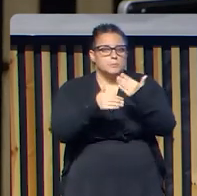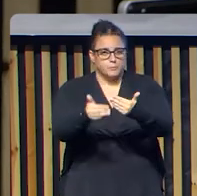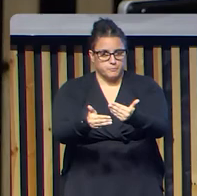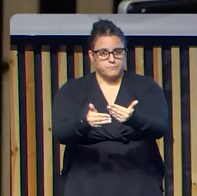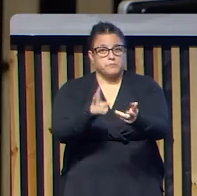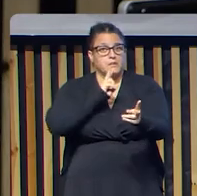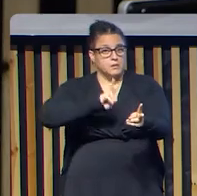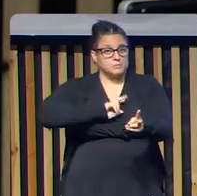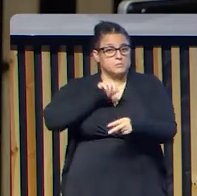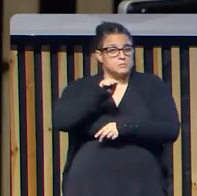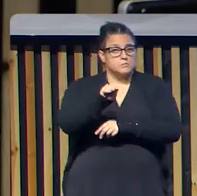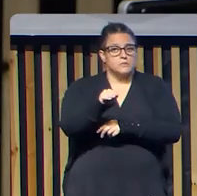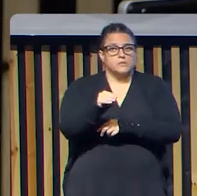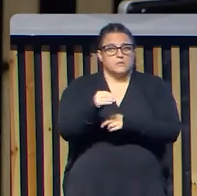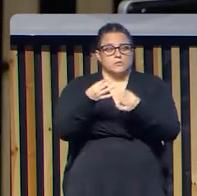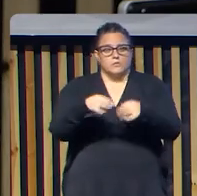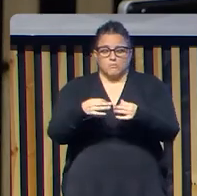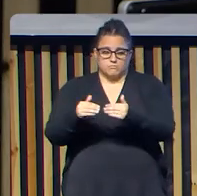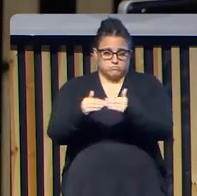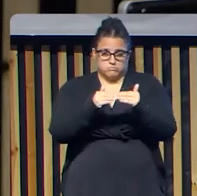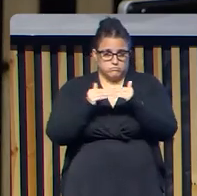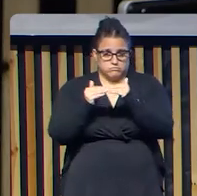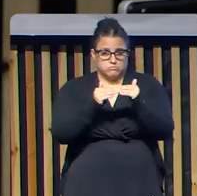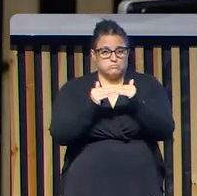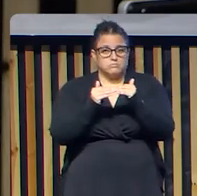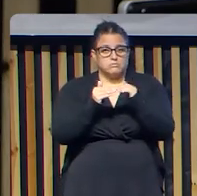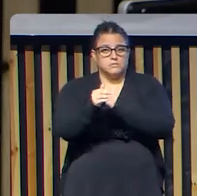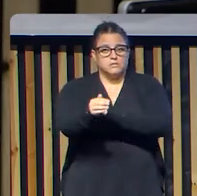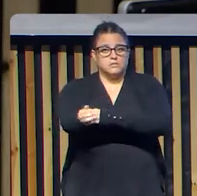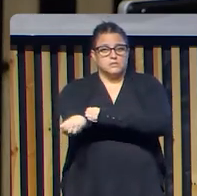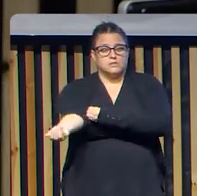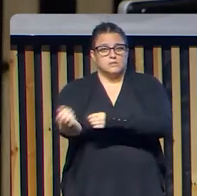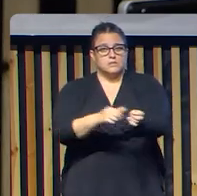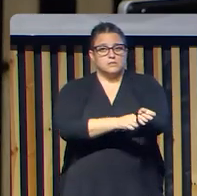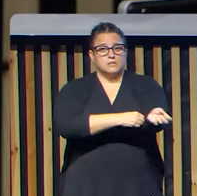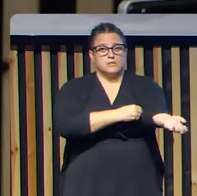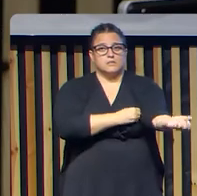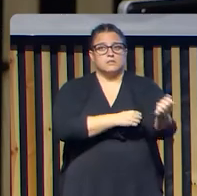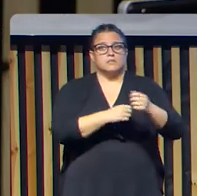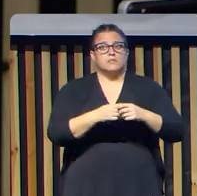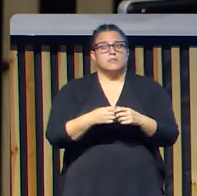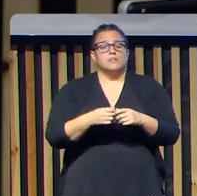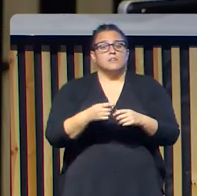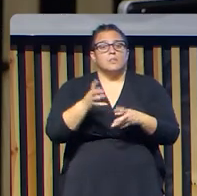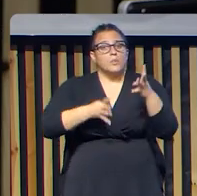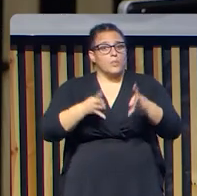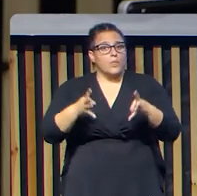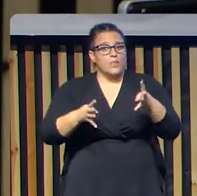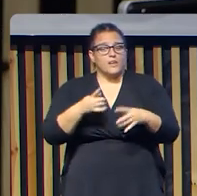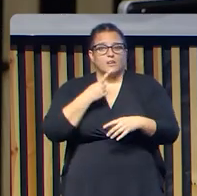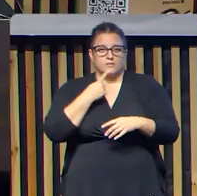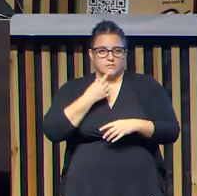lenta pero es razonablemente ecuánime pero donde los ciudadanos se ponen a gusto es a la hora de